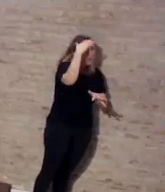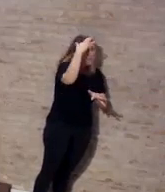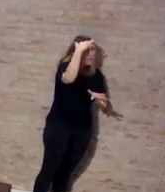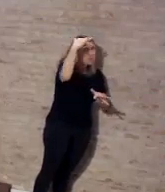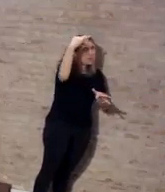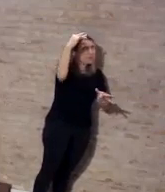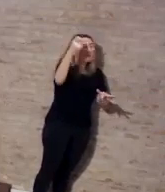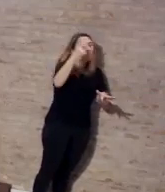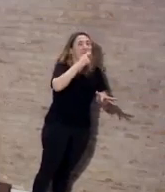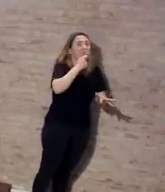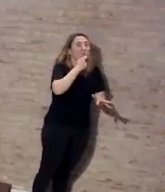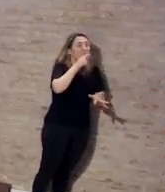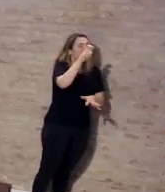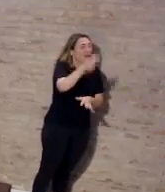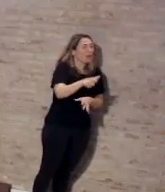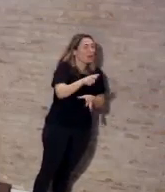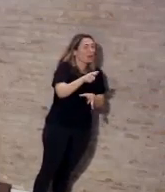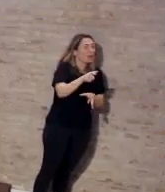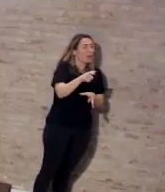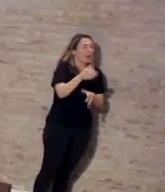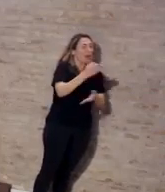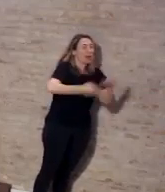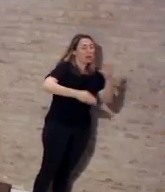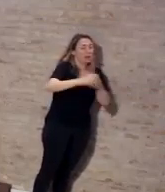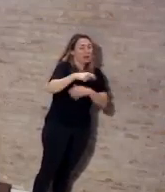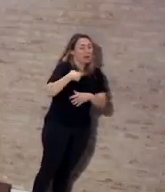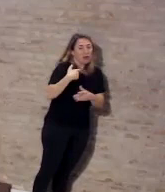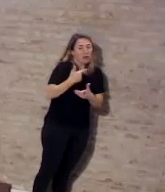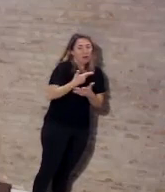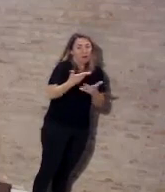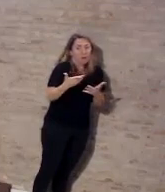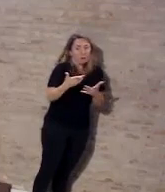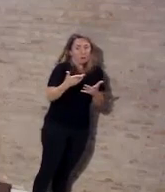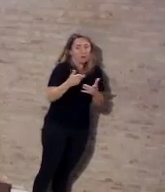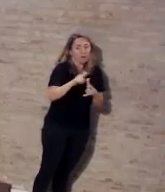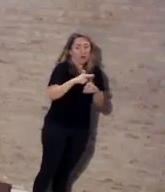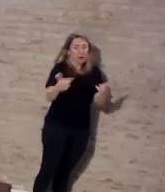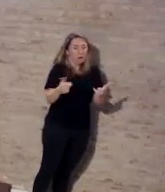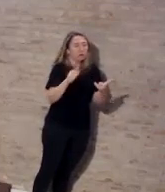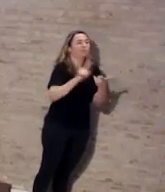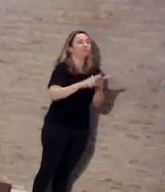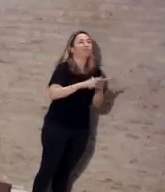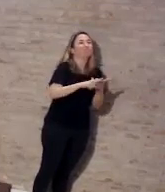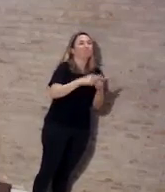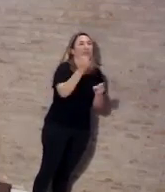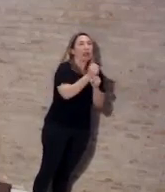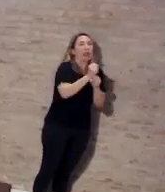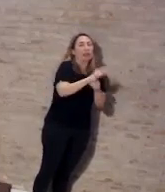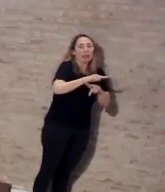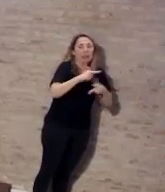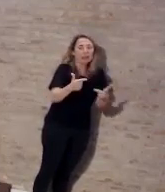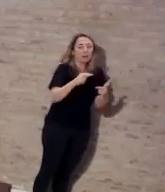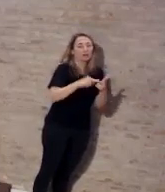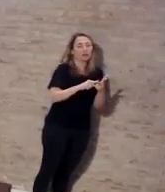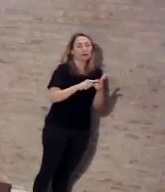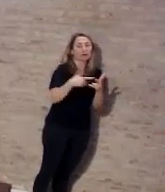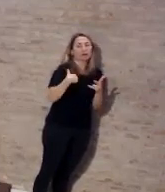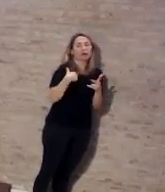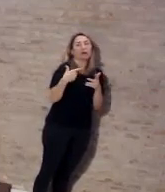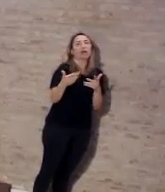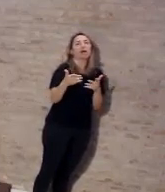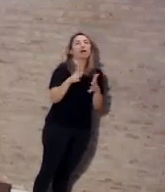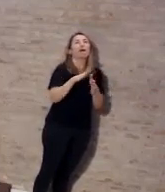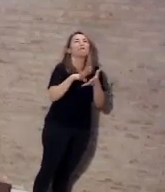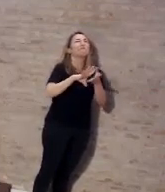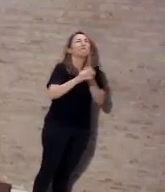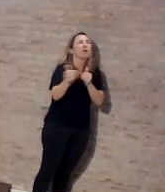imagino mucho más cuando no tenés un trabajo o no tenés una obora social entonces uno cae en las redes de apoyo de la vida cotidiana